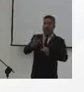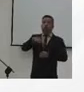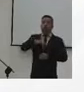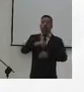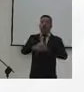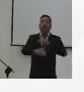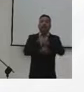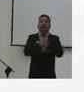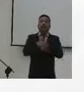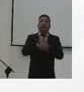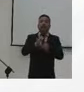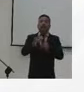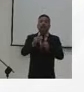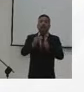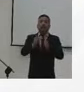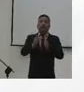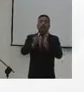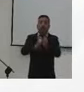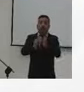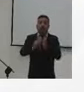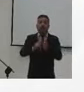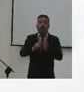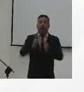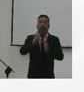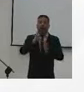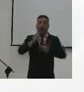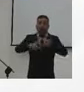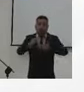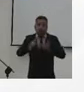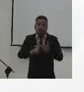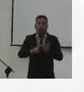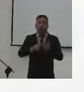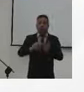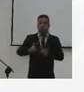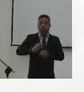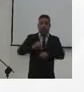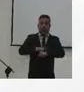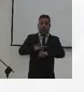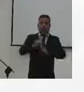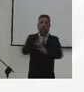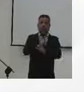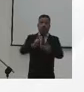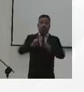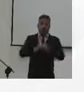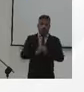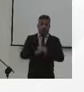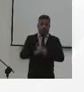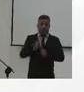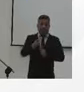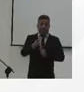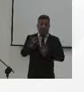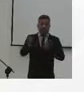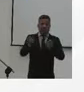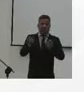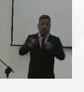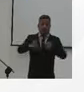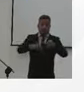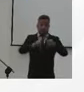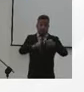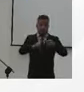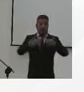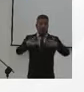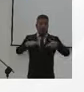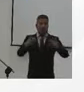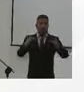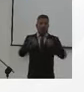somos el Ministerio del Deporte, la recreación, la actividad física y el aprovechamiento del tiempo libre. Eso maneja,